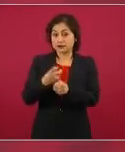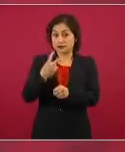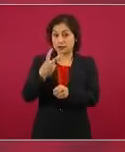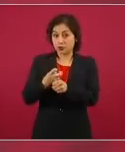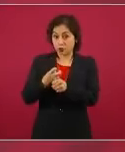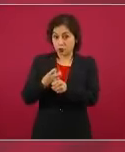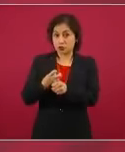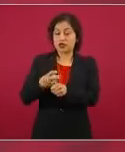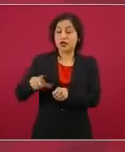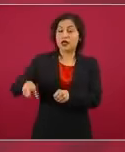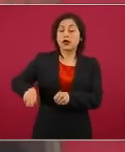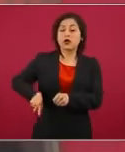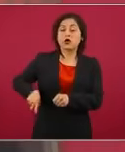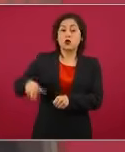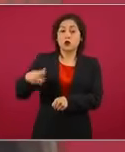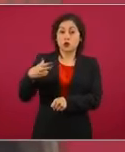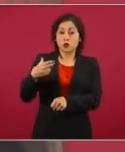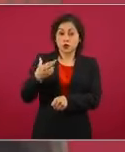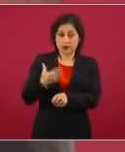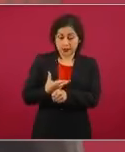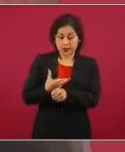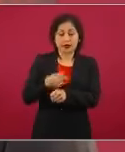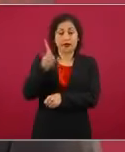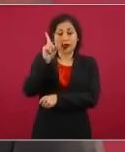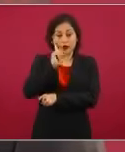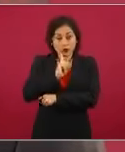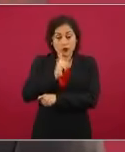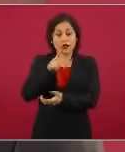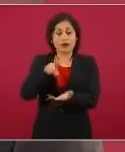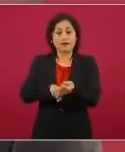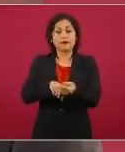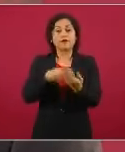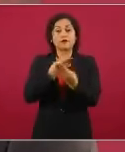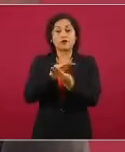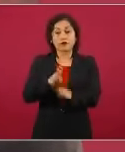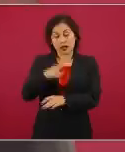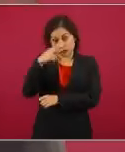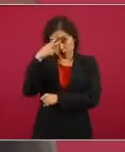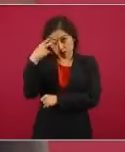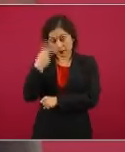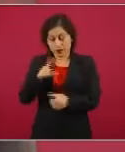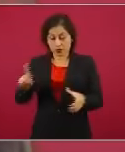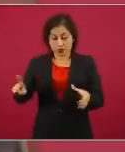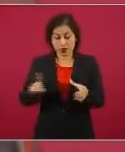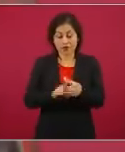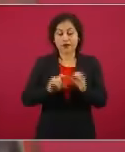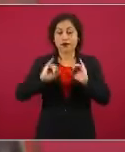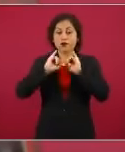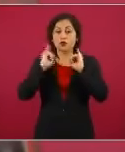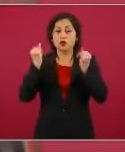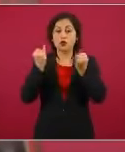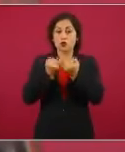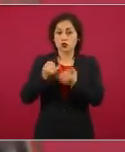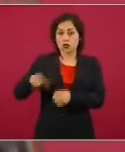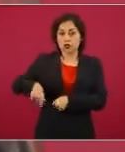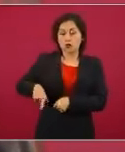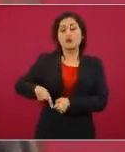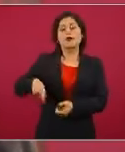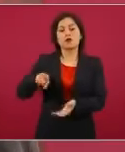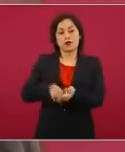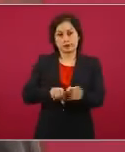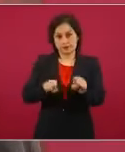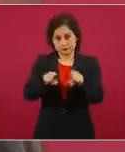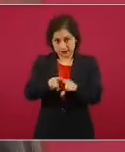del banco de México y miembro de la junta de gobierno del mismo